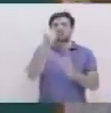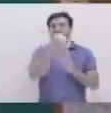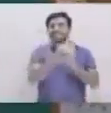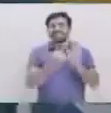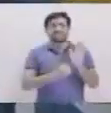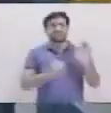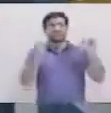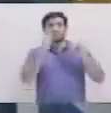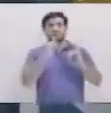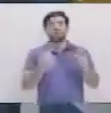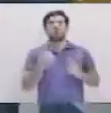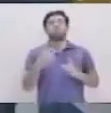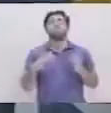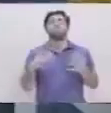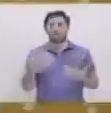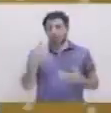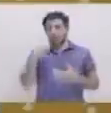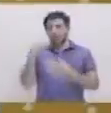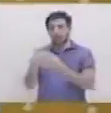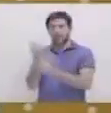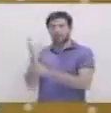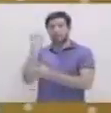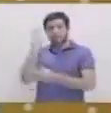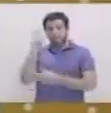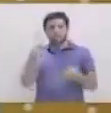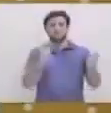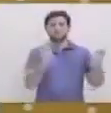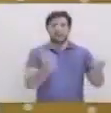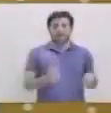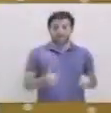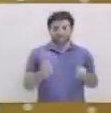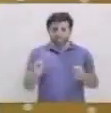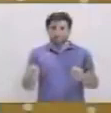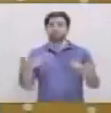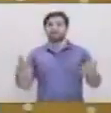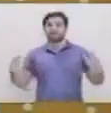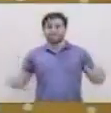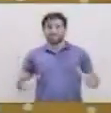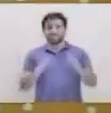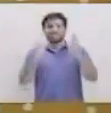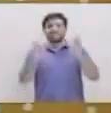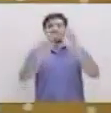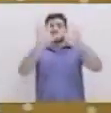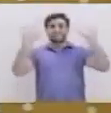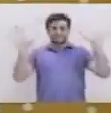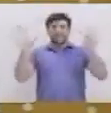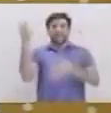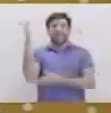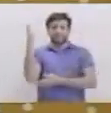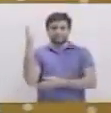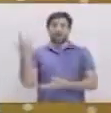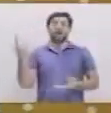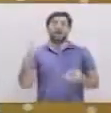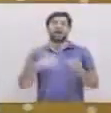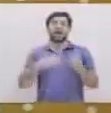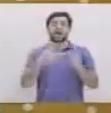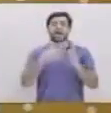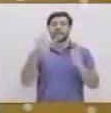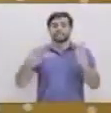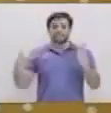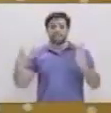Bueno. Menciona cuáles son los símbolos. La monja blanca, la marimba, la ceiba, el quetzal